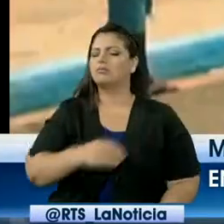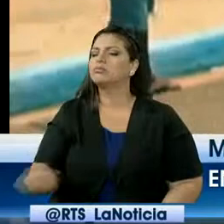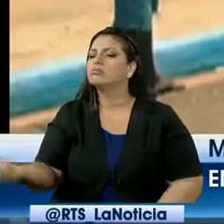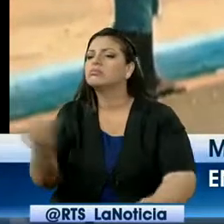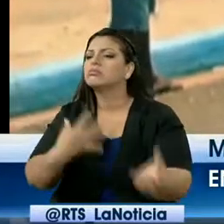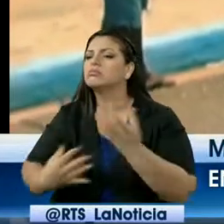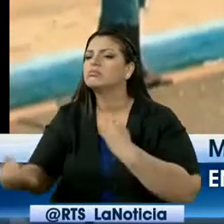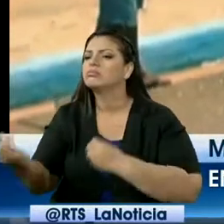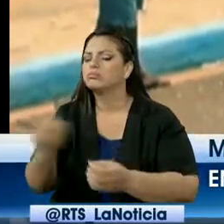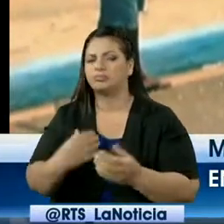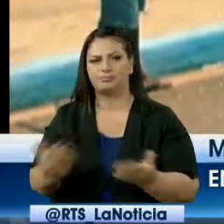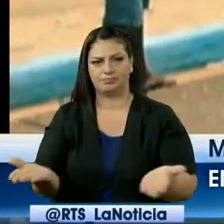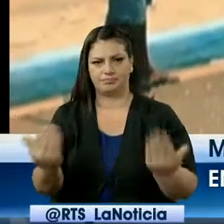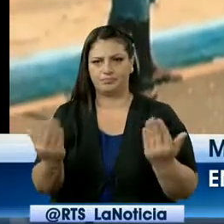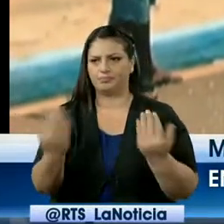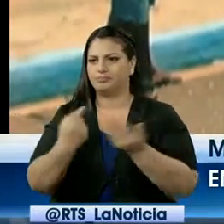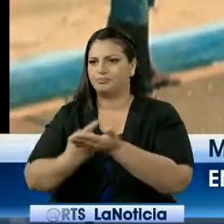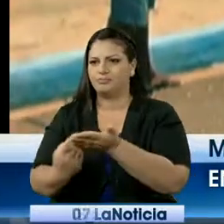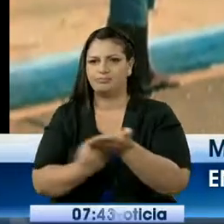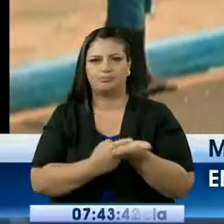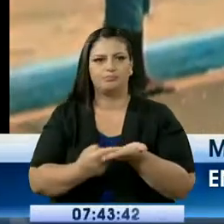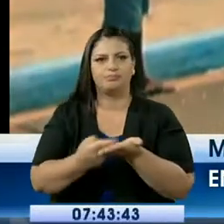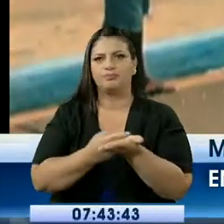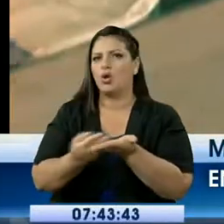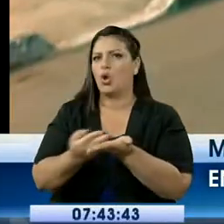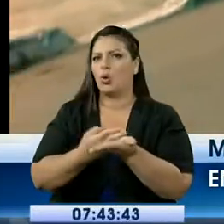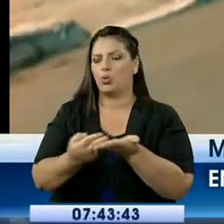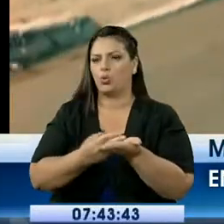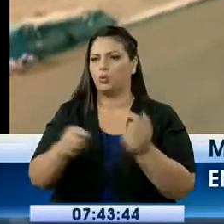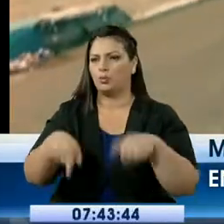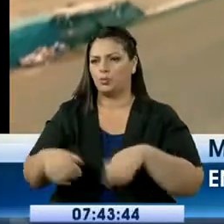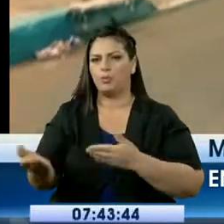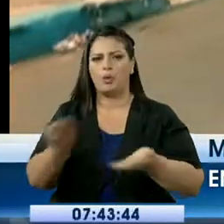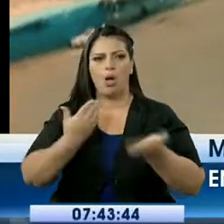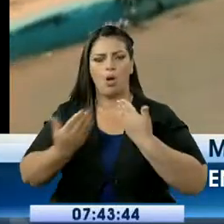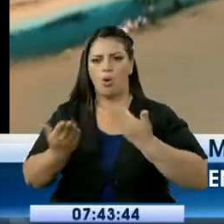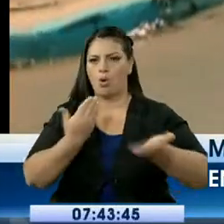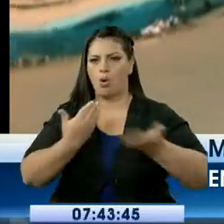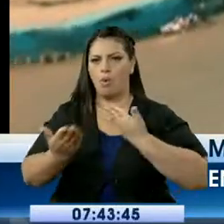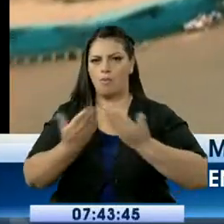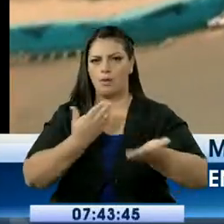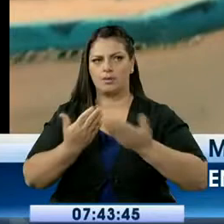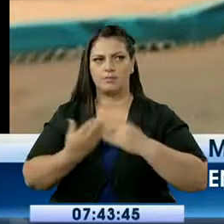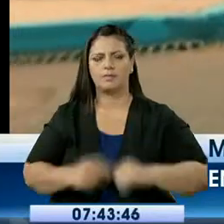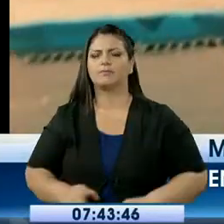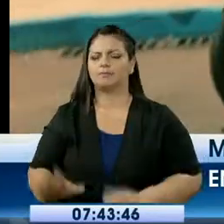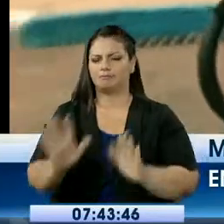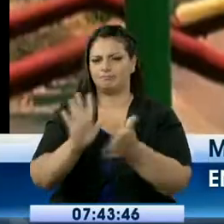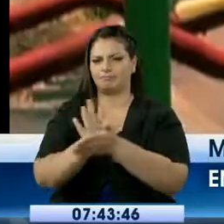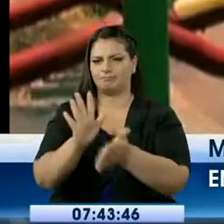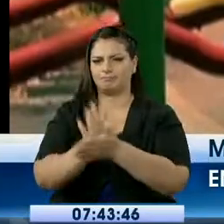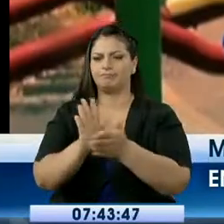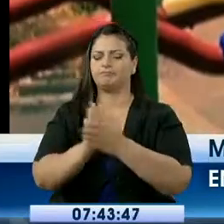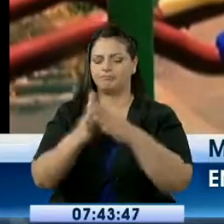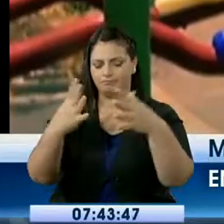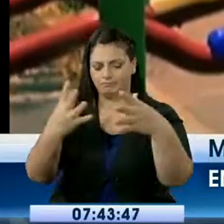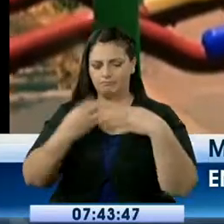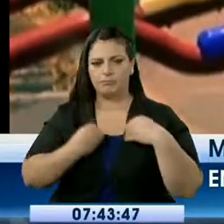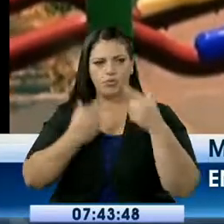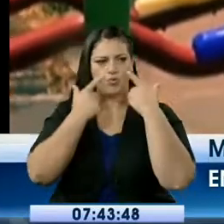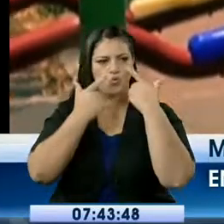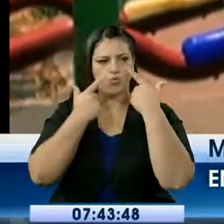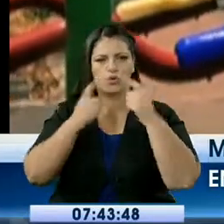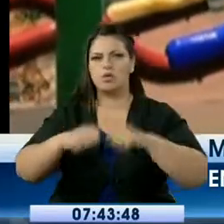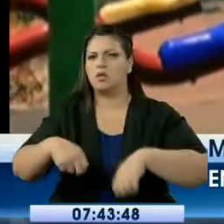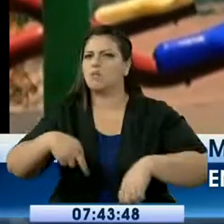se reunió con los moradores y ofreció incrementar los patrullajes en moto y a pie en la zona. Acentuar el patrullaje en este sector, atentos